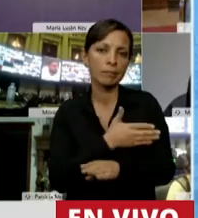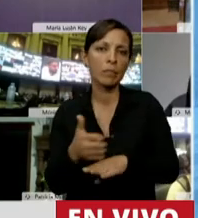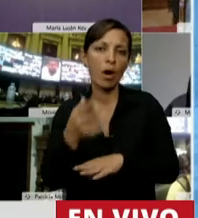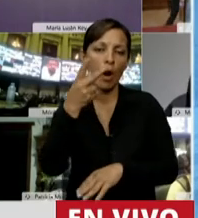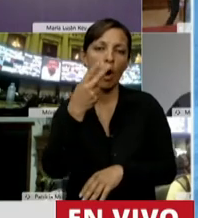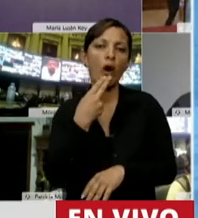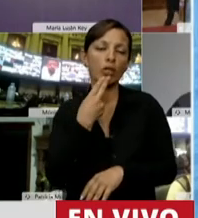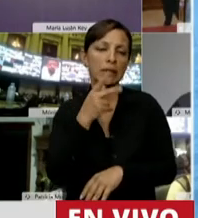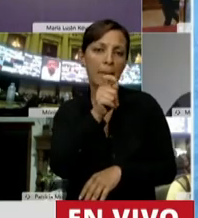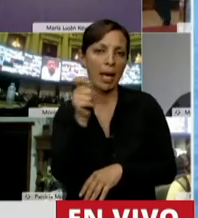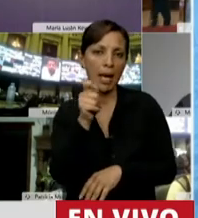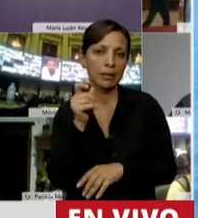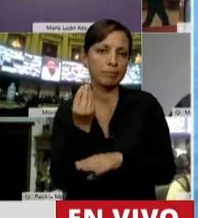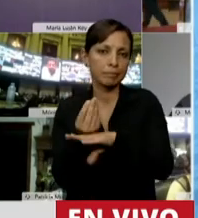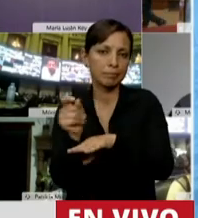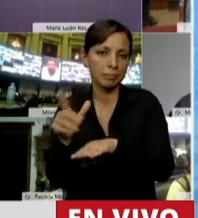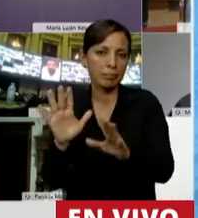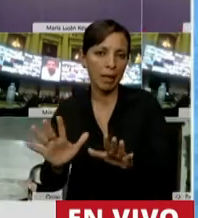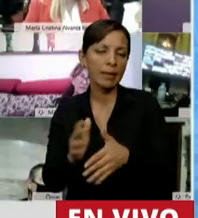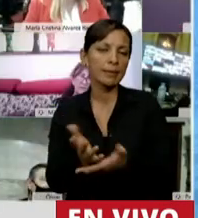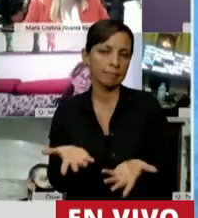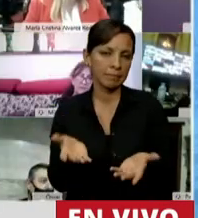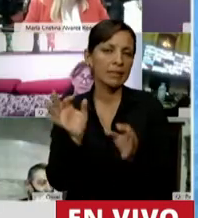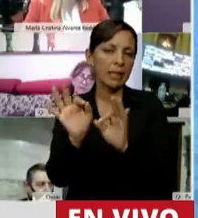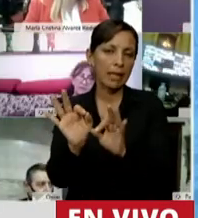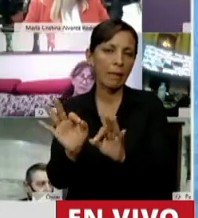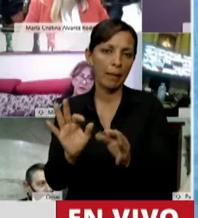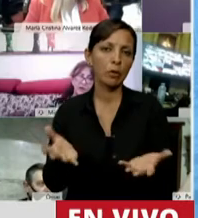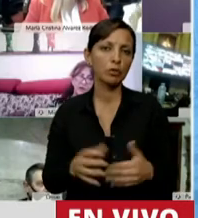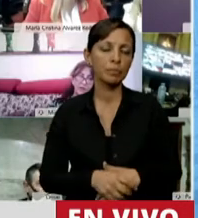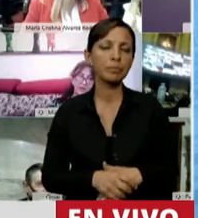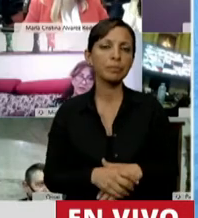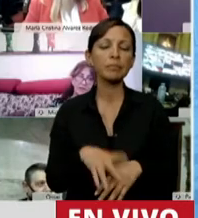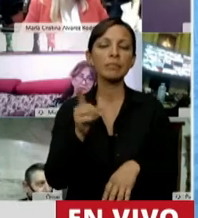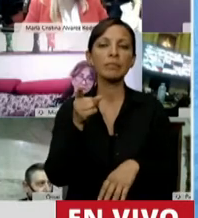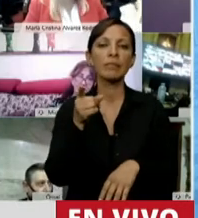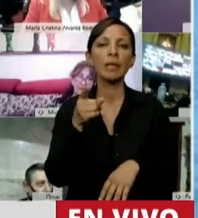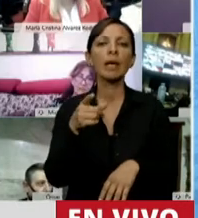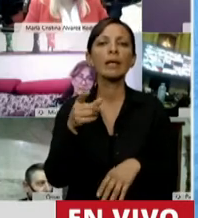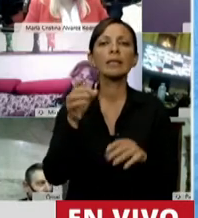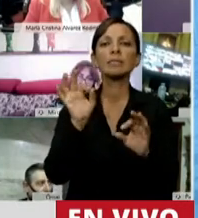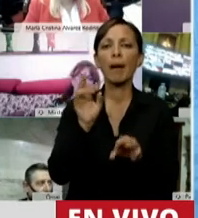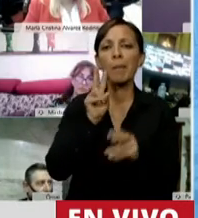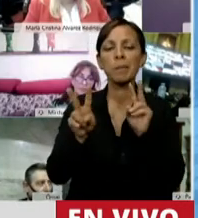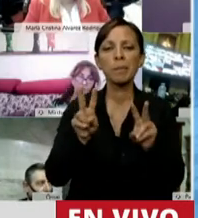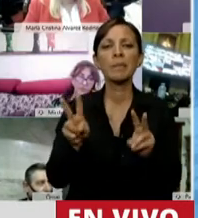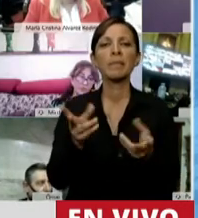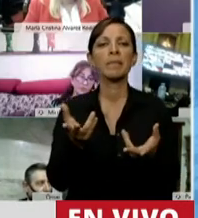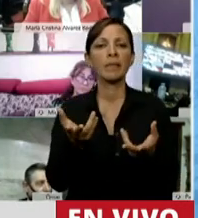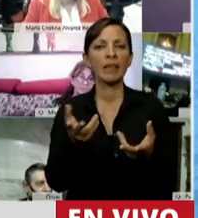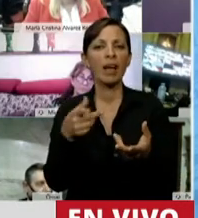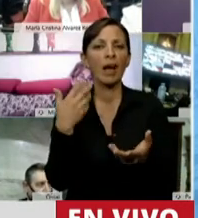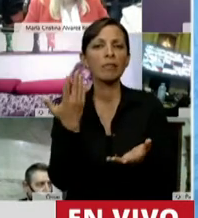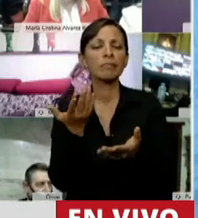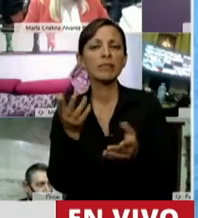de gestión, en esto que nos ha llevado ya a encontrar con que se están